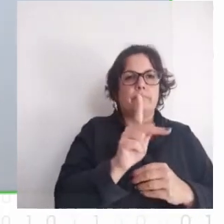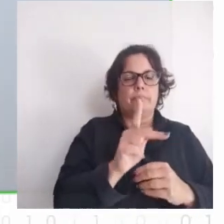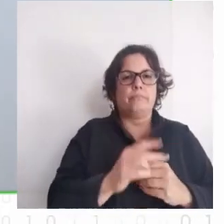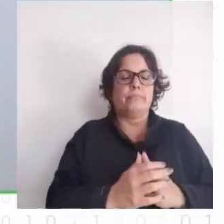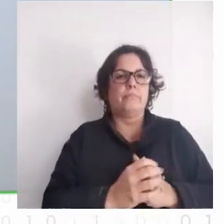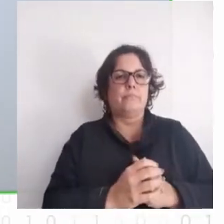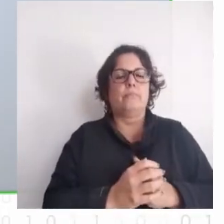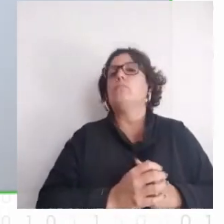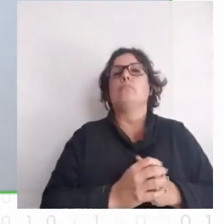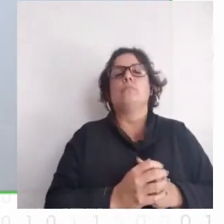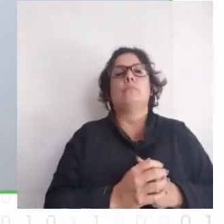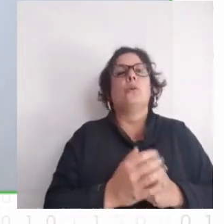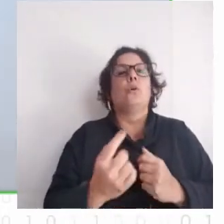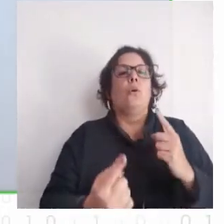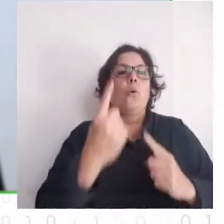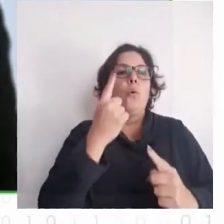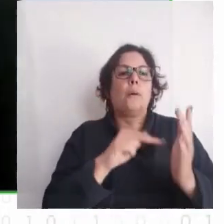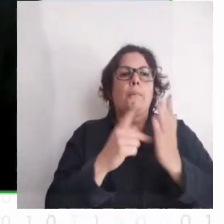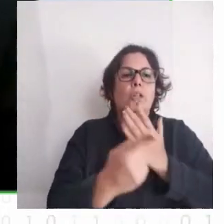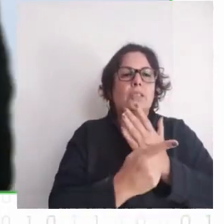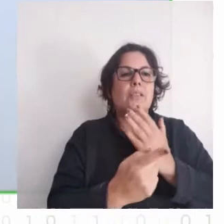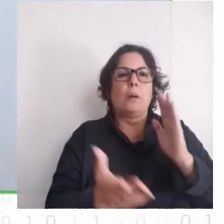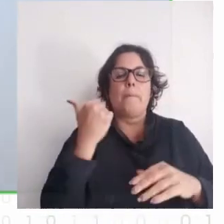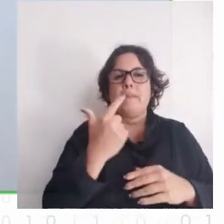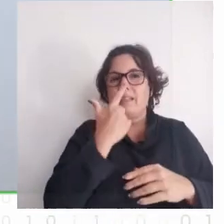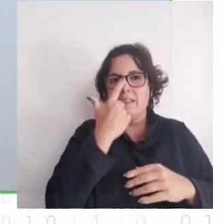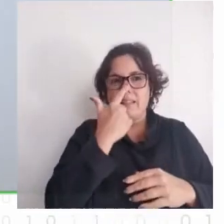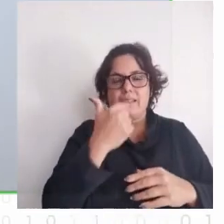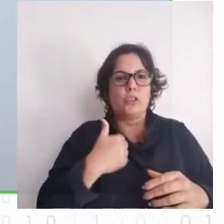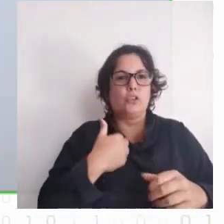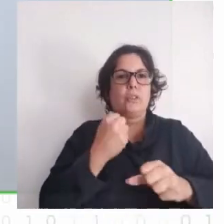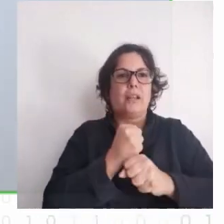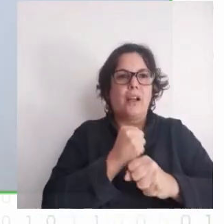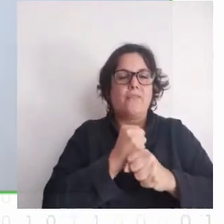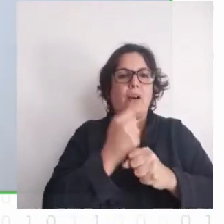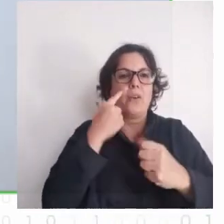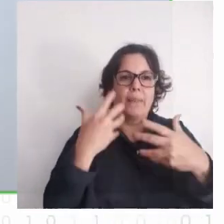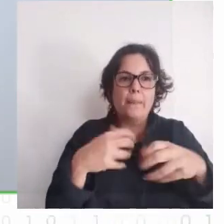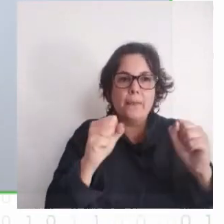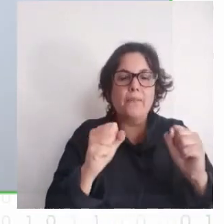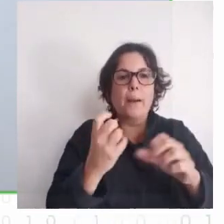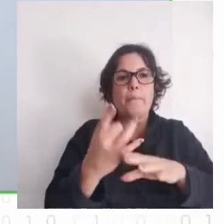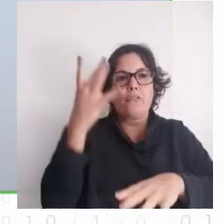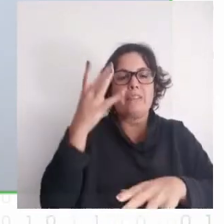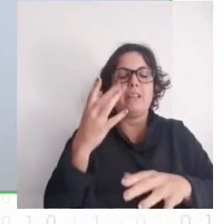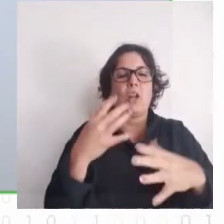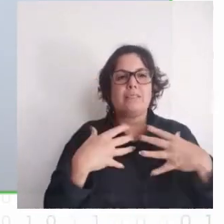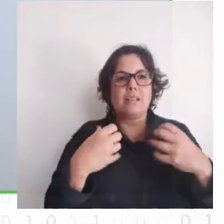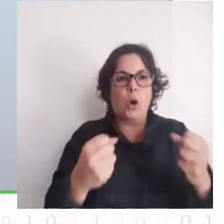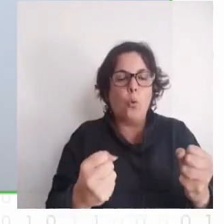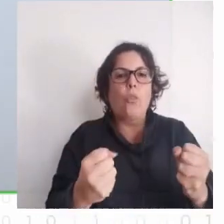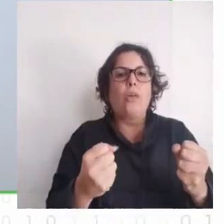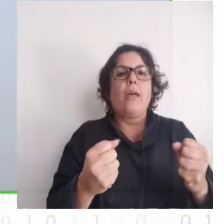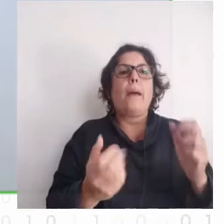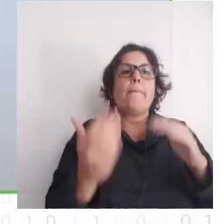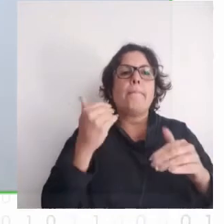Uno de los proyectos más interesantes en los que he trabajado ha sido en la identificación de profesionales de la salud que son más propensos a